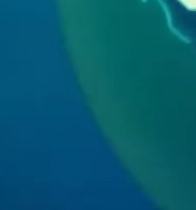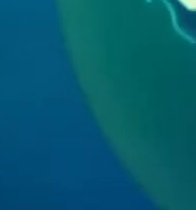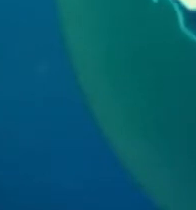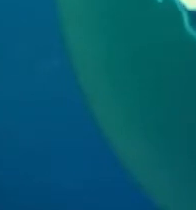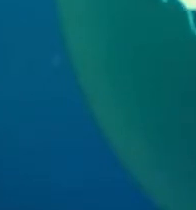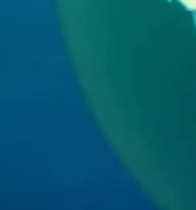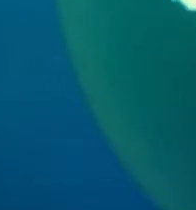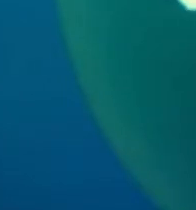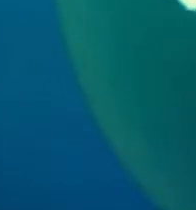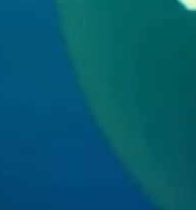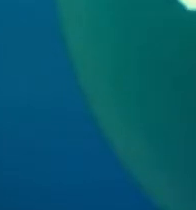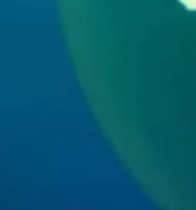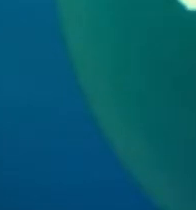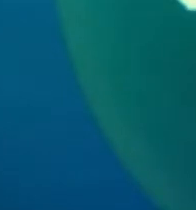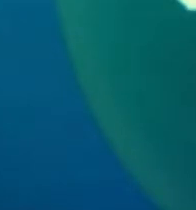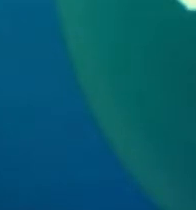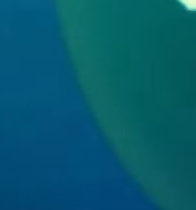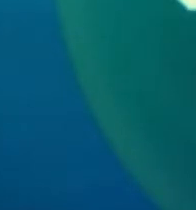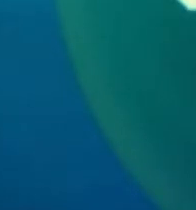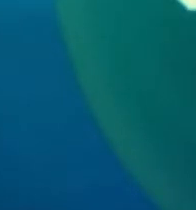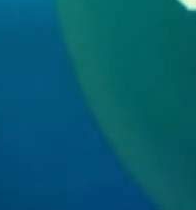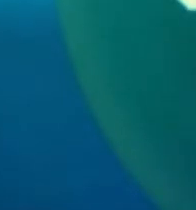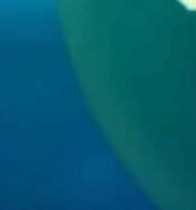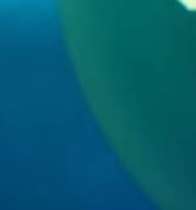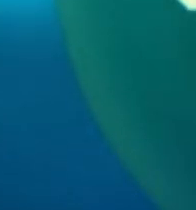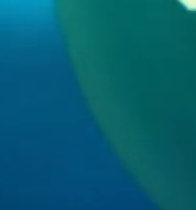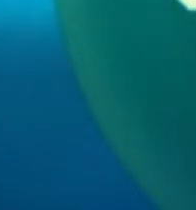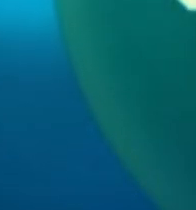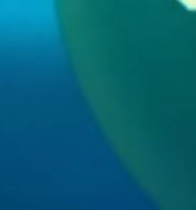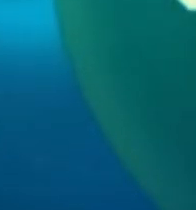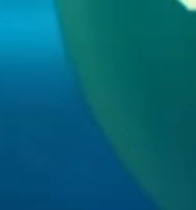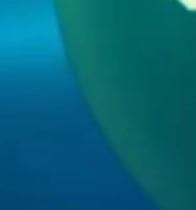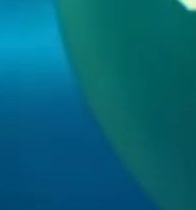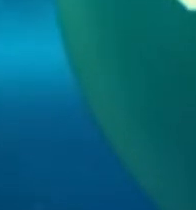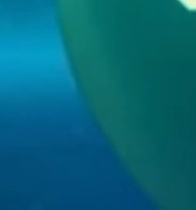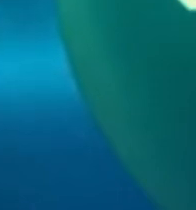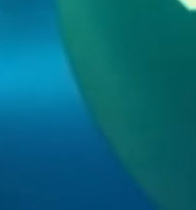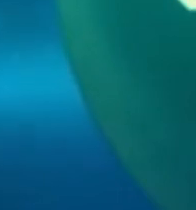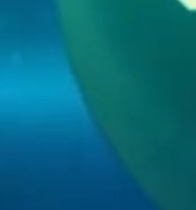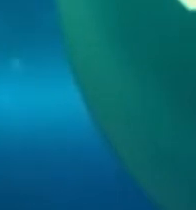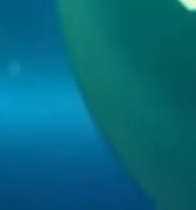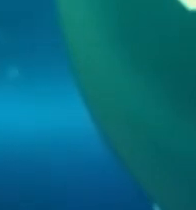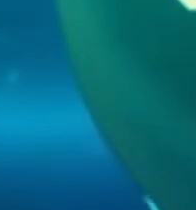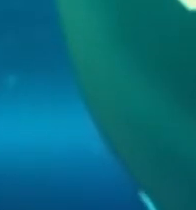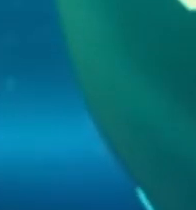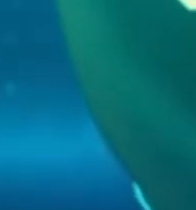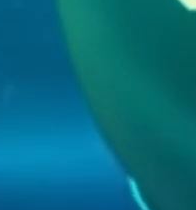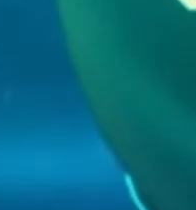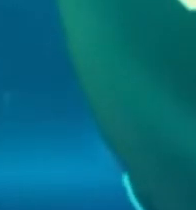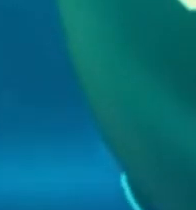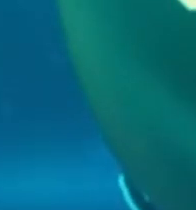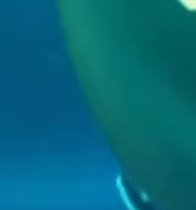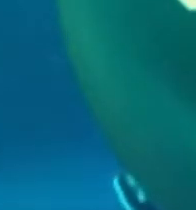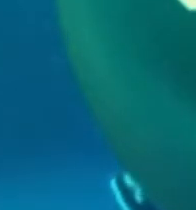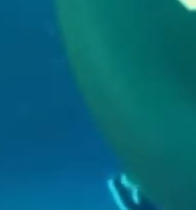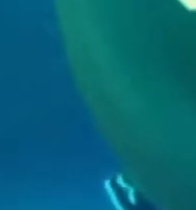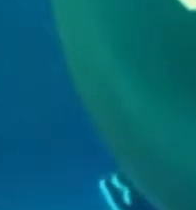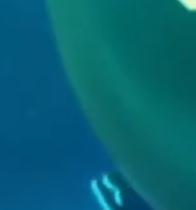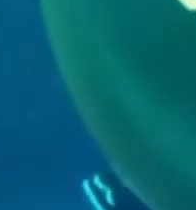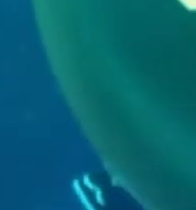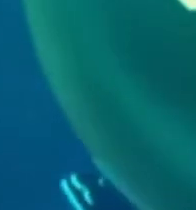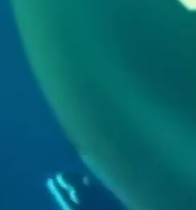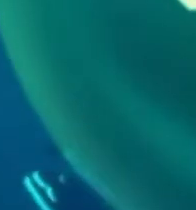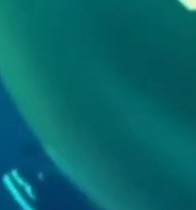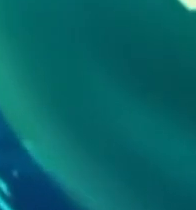Ante la permanencia de cierre de algunas actividades económicas en Nuevo León, el gobernador Jaime Rodríguez señaló que los